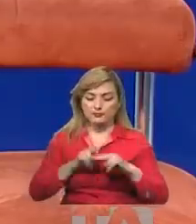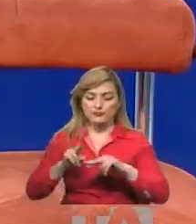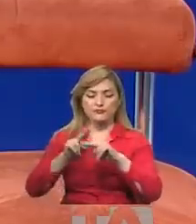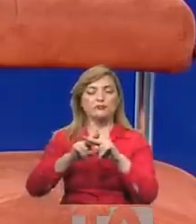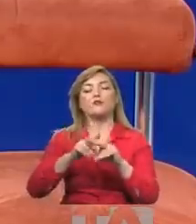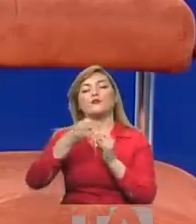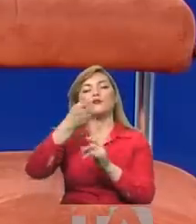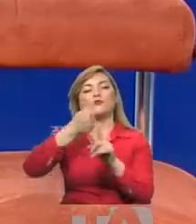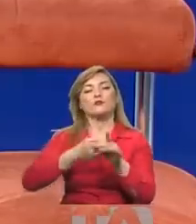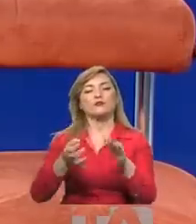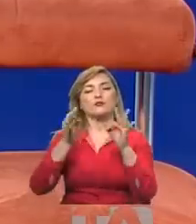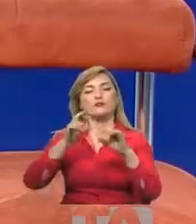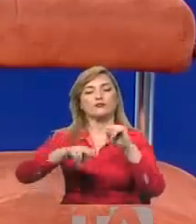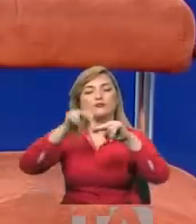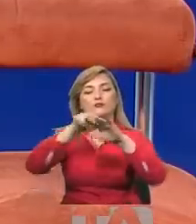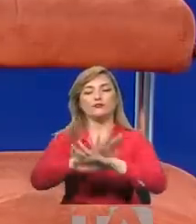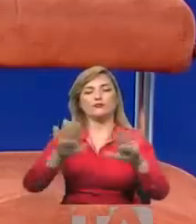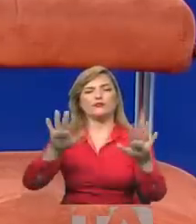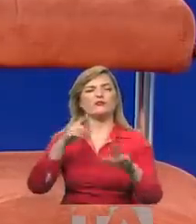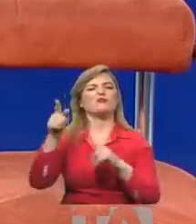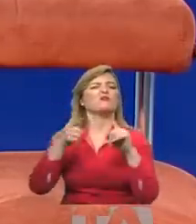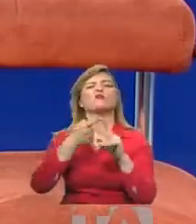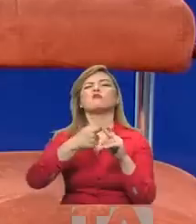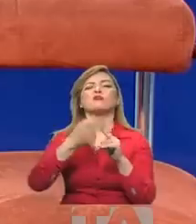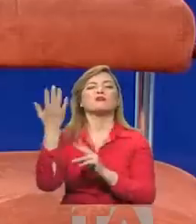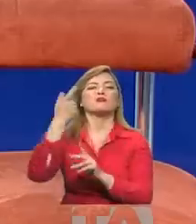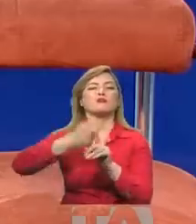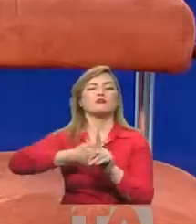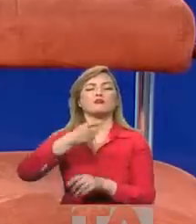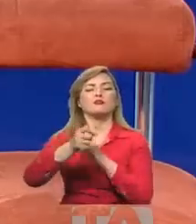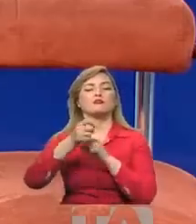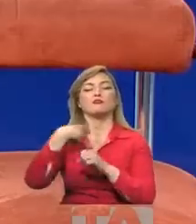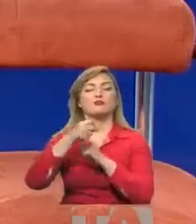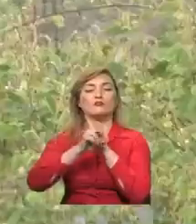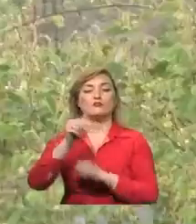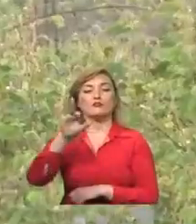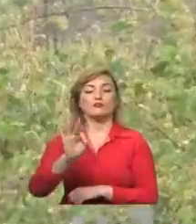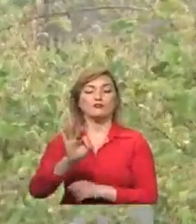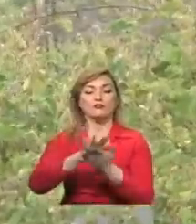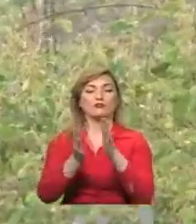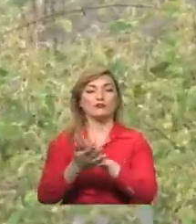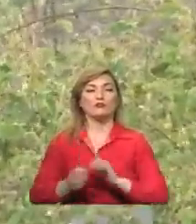de febrero. En noviembre empezó la construcción de esta zona que contará con parrillas para asados.